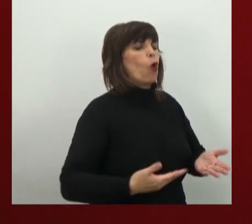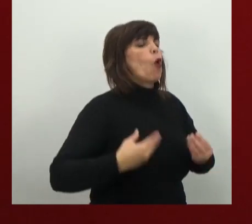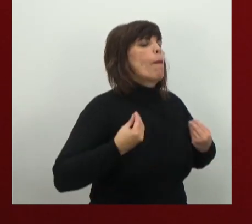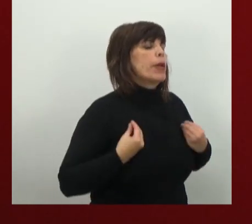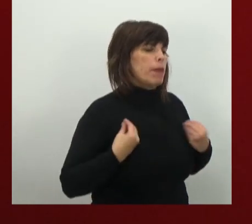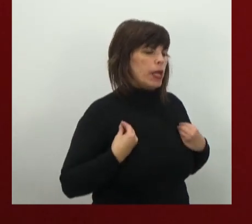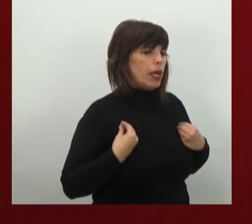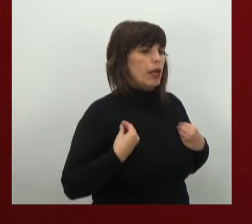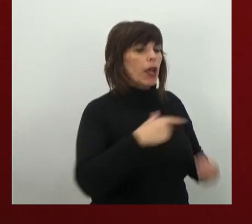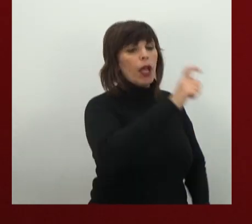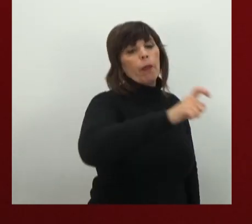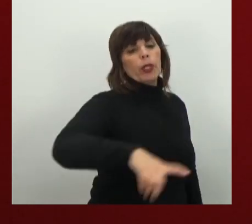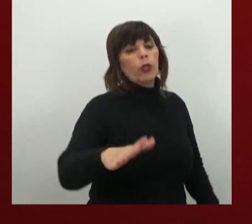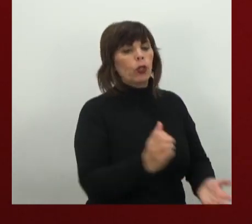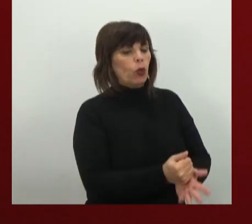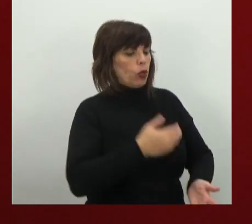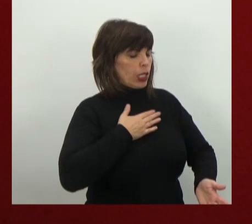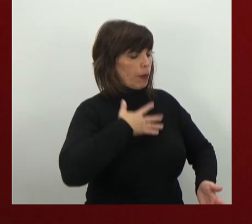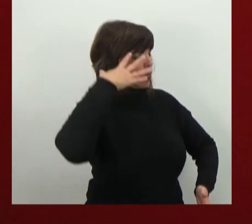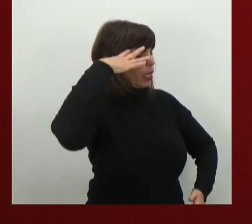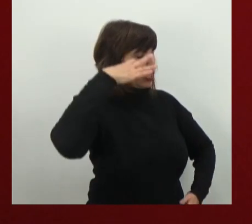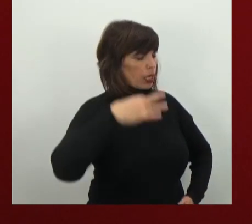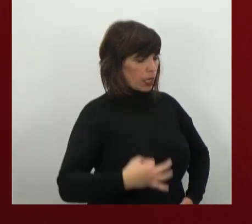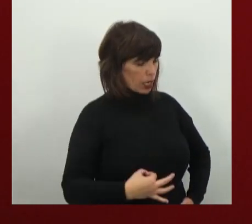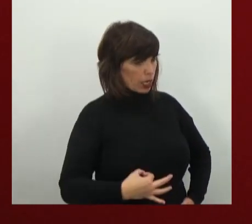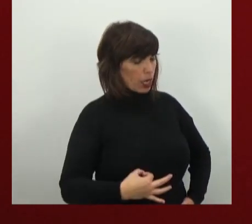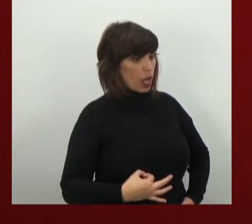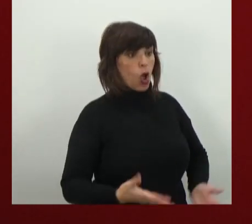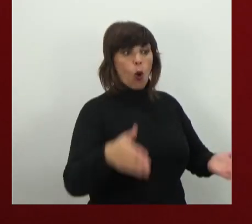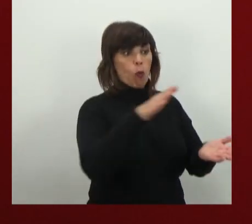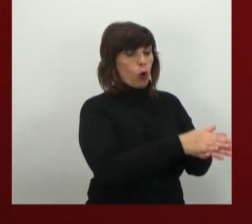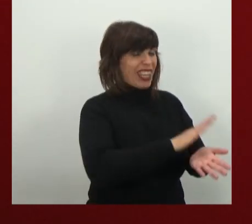en mí, no morirá eternamente.